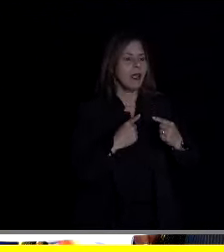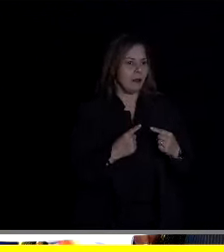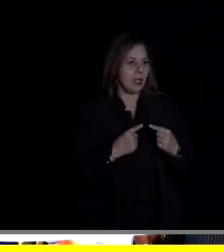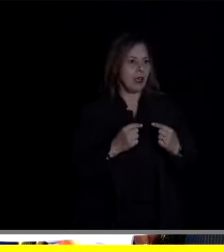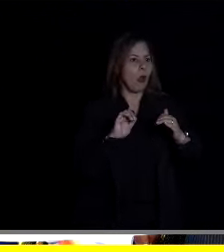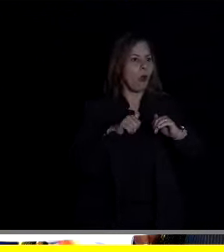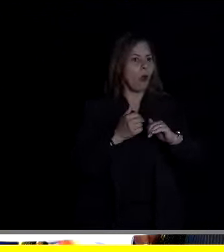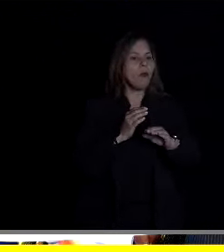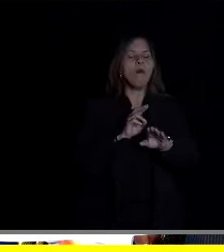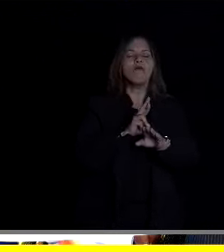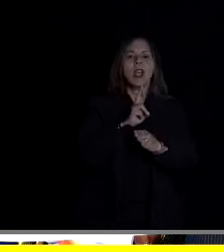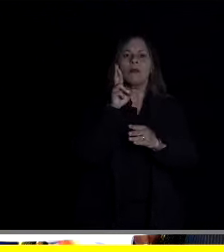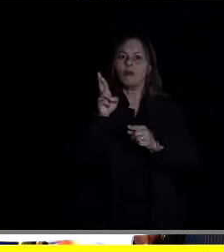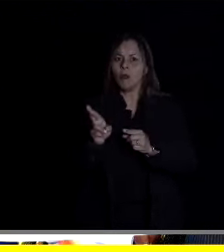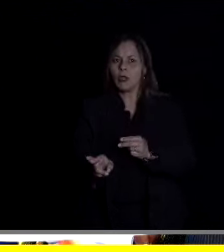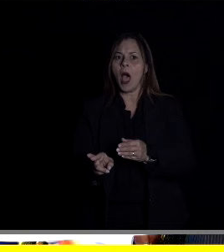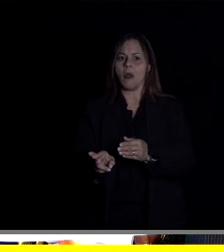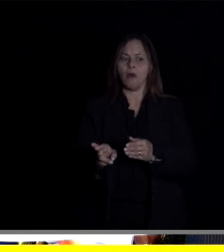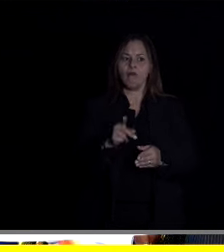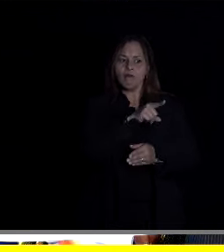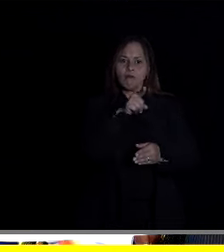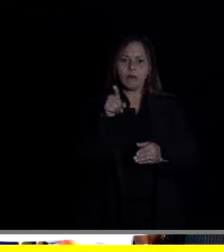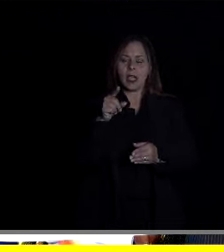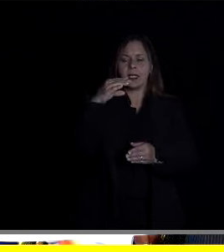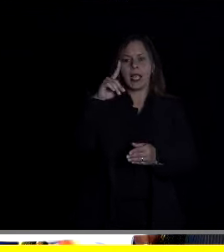que eso se merece un aplauso. Trabajo para nuestra gente.